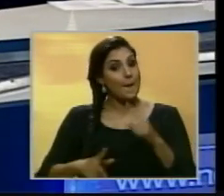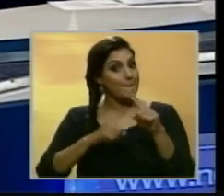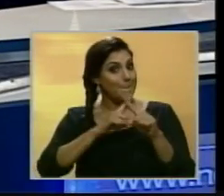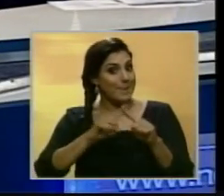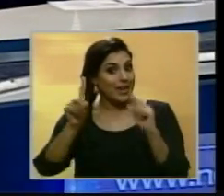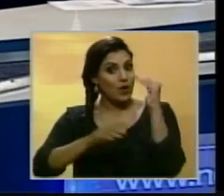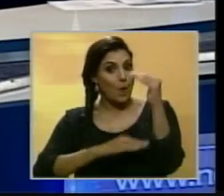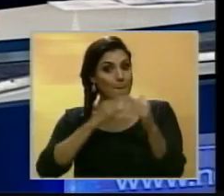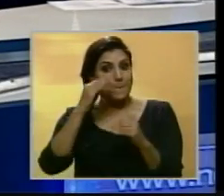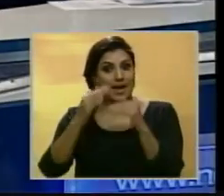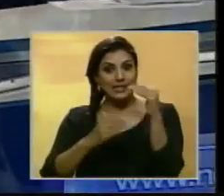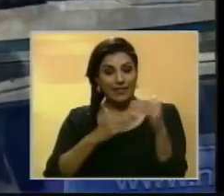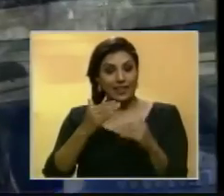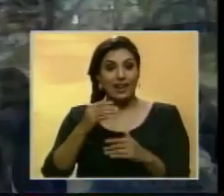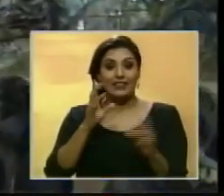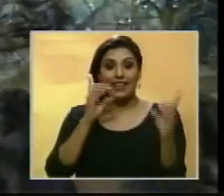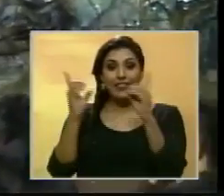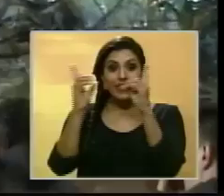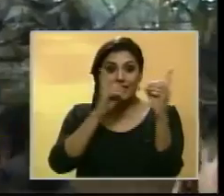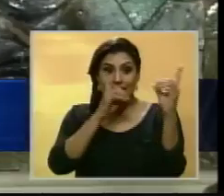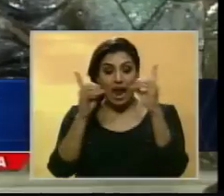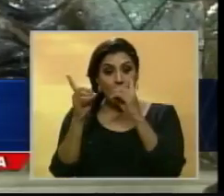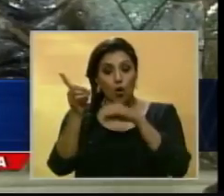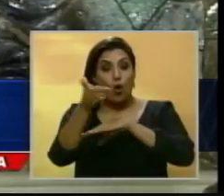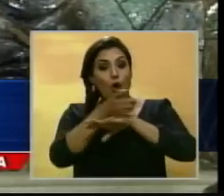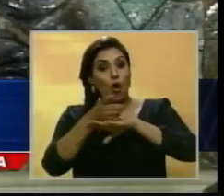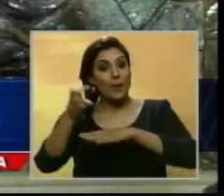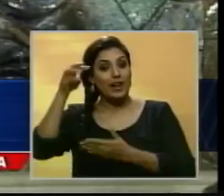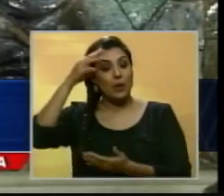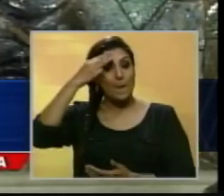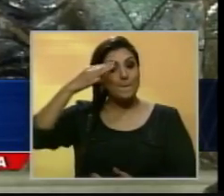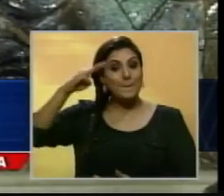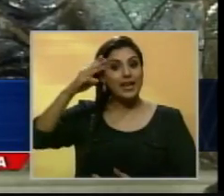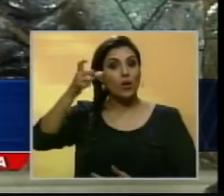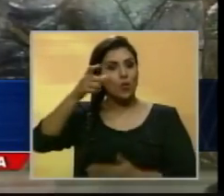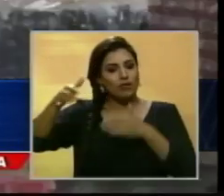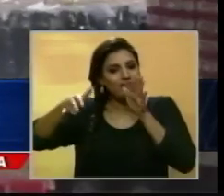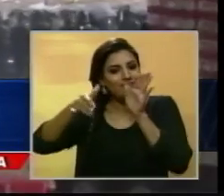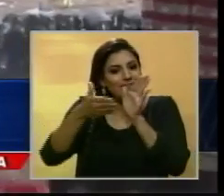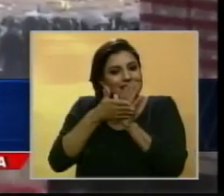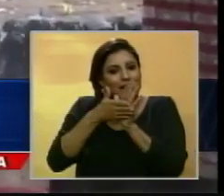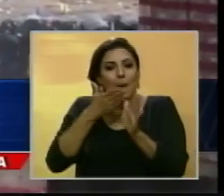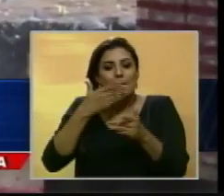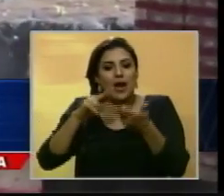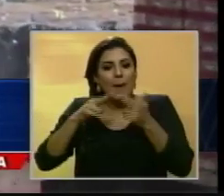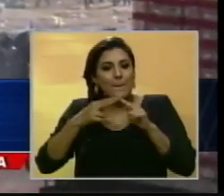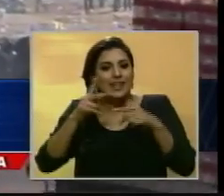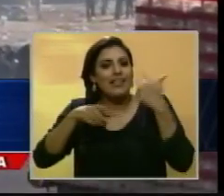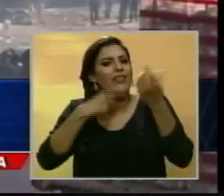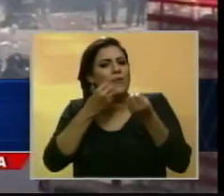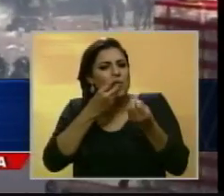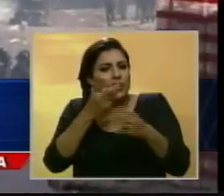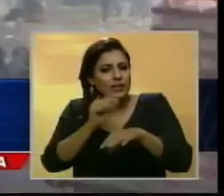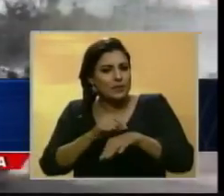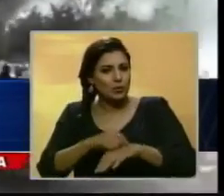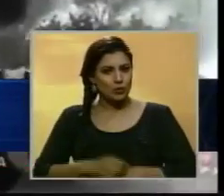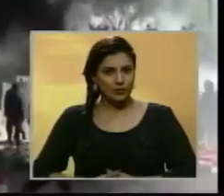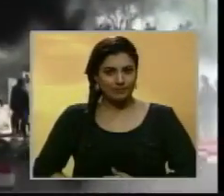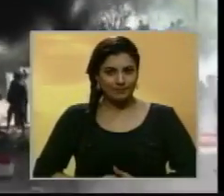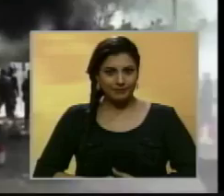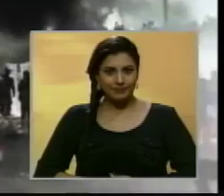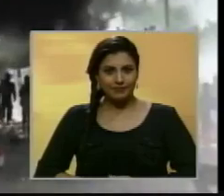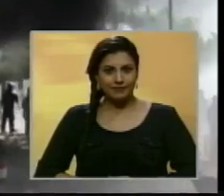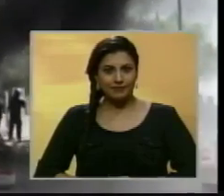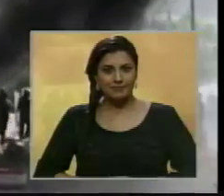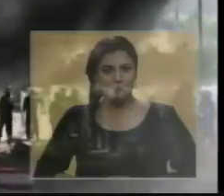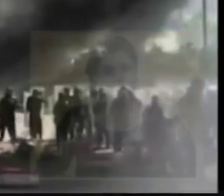Pero más adelante, diálogo. Gobierno mexicano busca acercamiento para la paz. Los detalles en minutos.